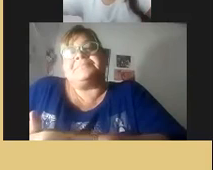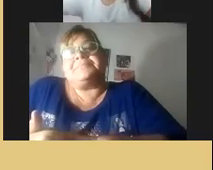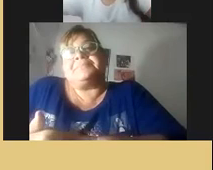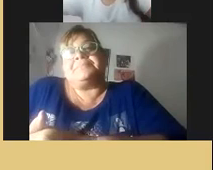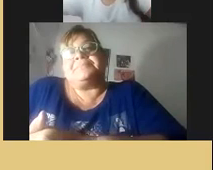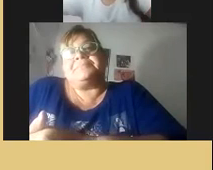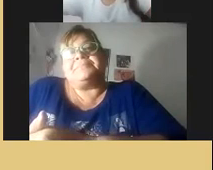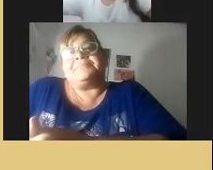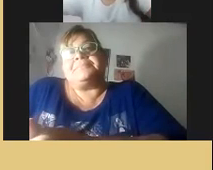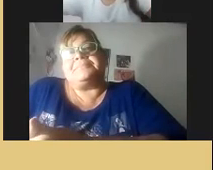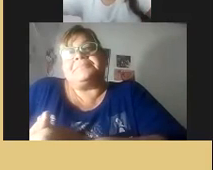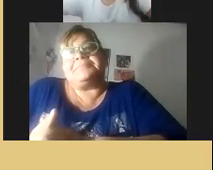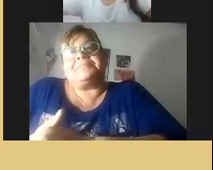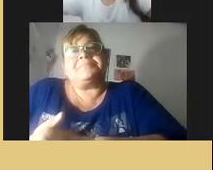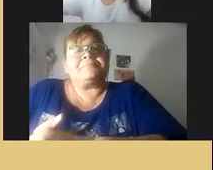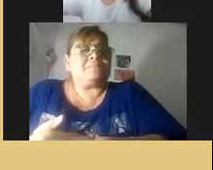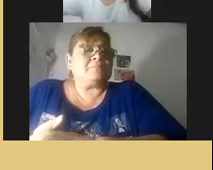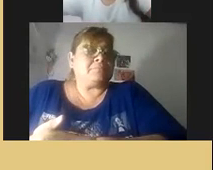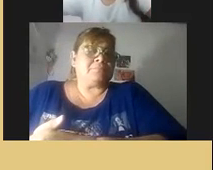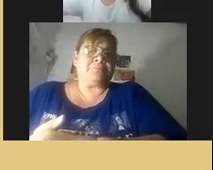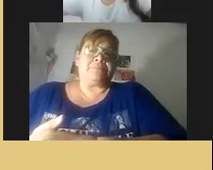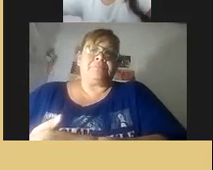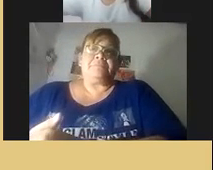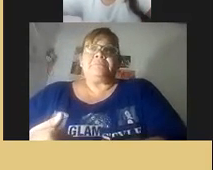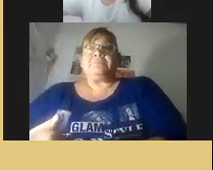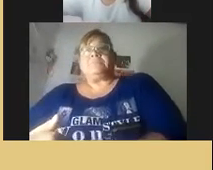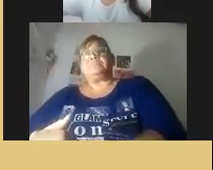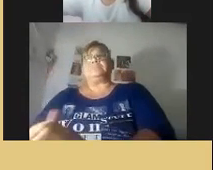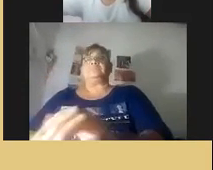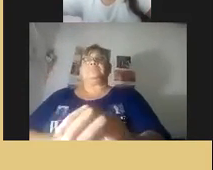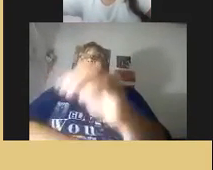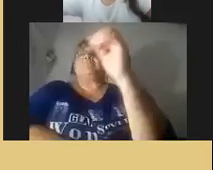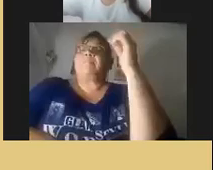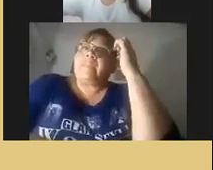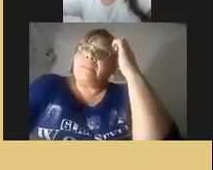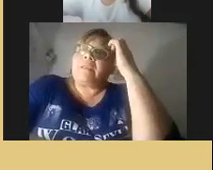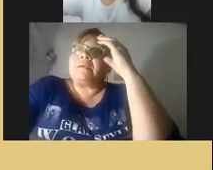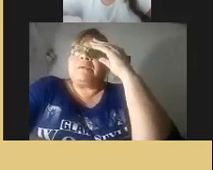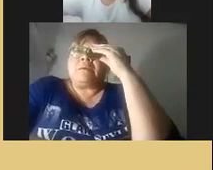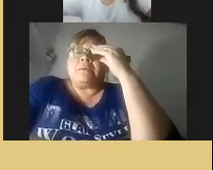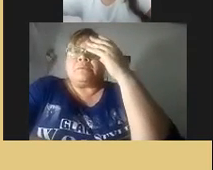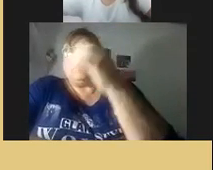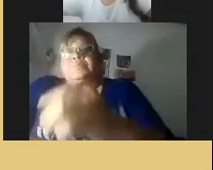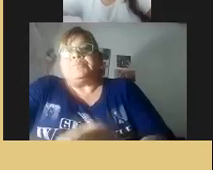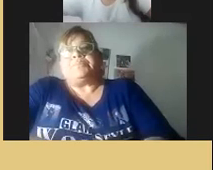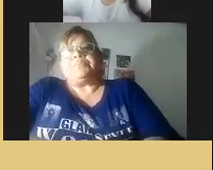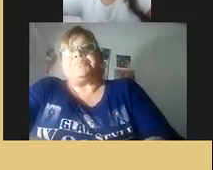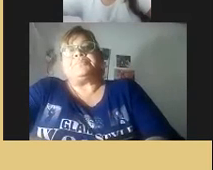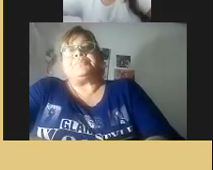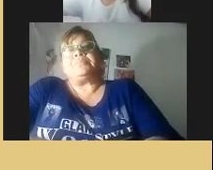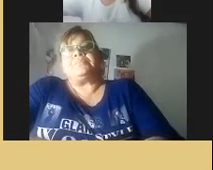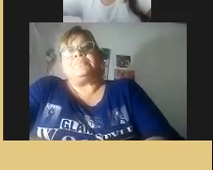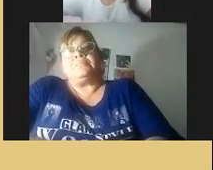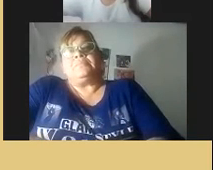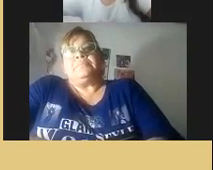bien. Bien, ¿eh? Es un tejido vivo, ¿eh? Es derivado del tejido conectivo, un tipo de tejido